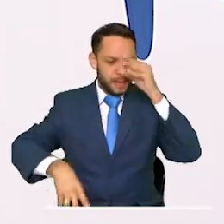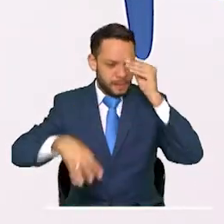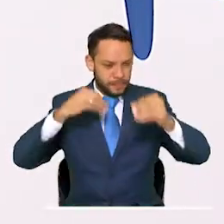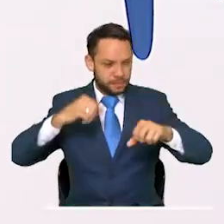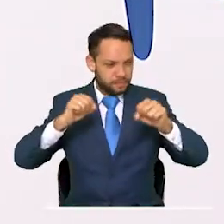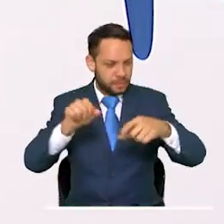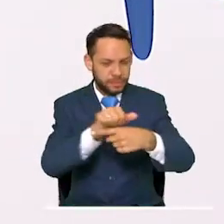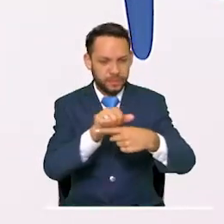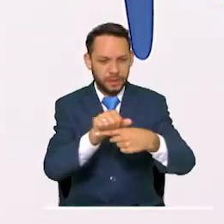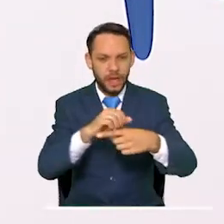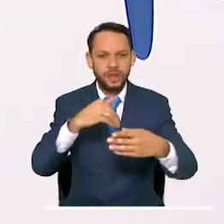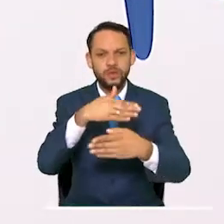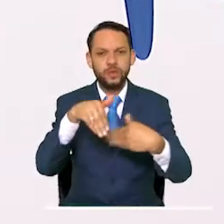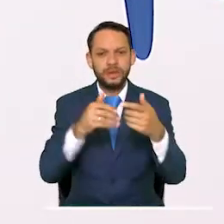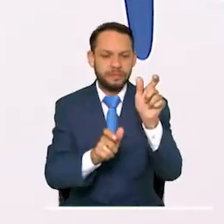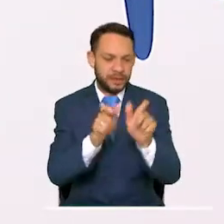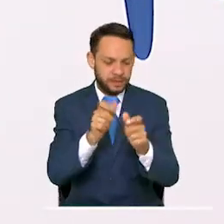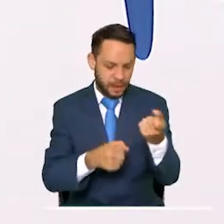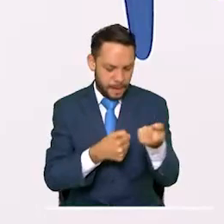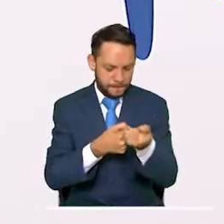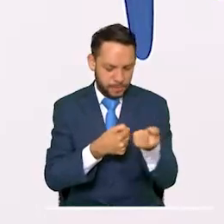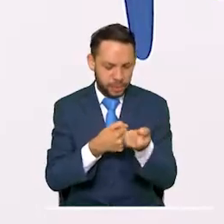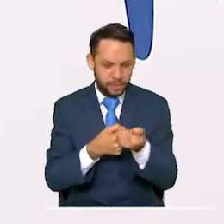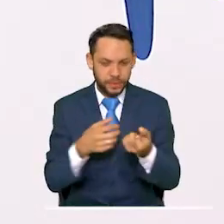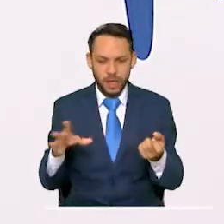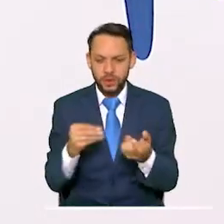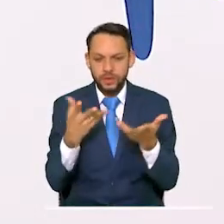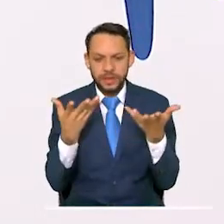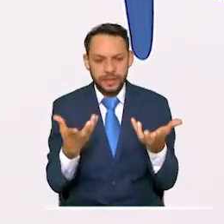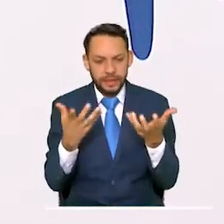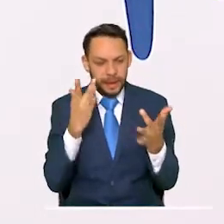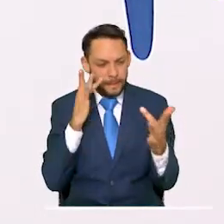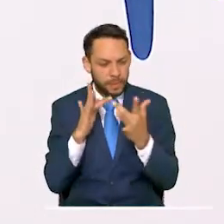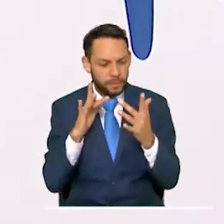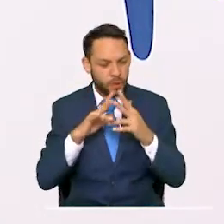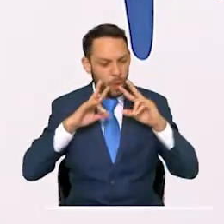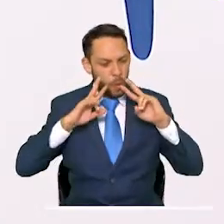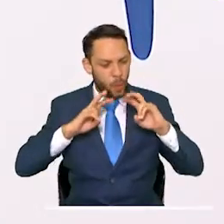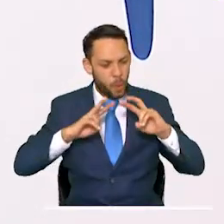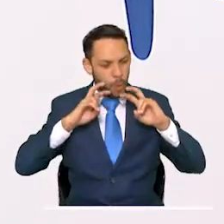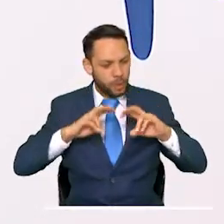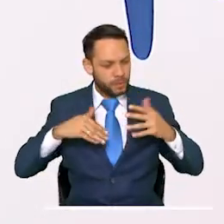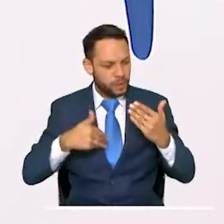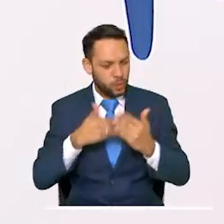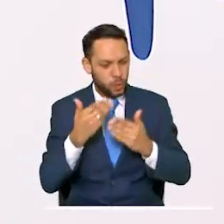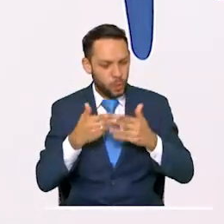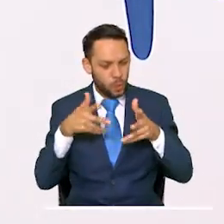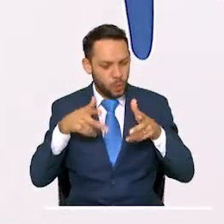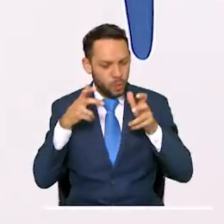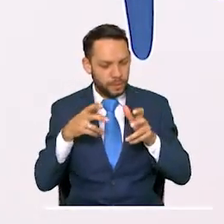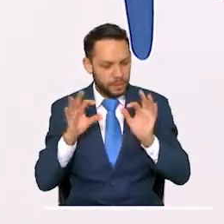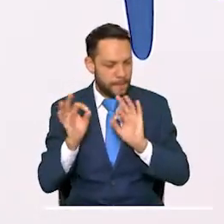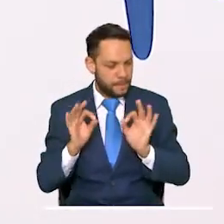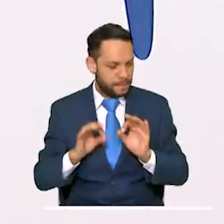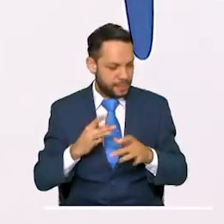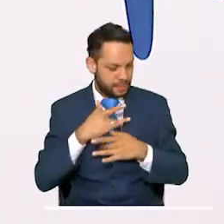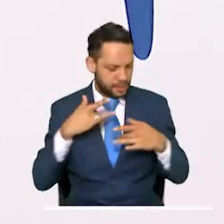Caldas para todas las personas que quieran conocer realmente lo que es el nuevo desarrollo de los cannabinoides y